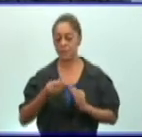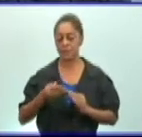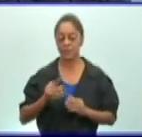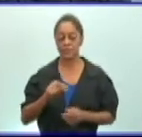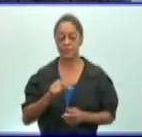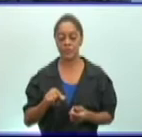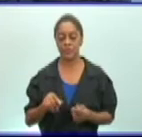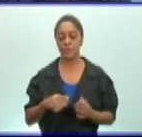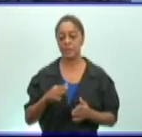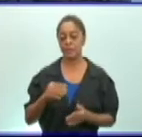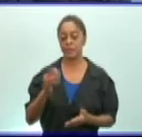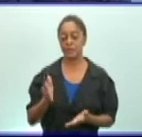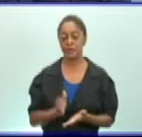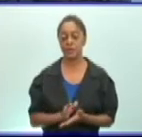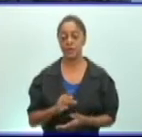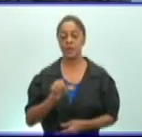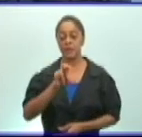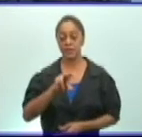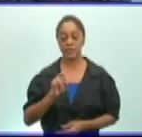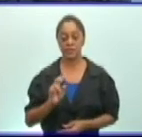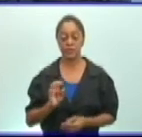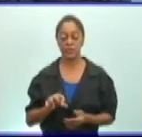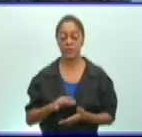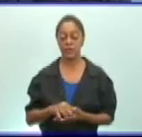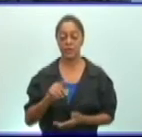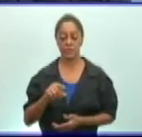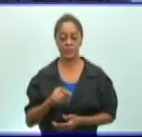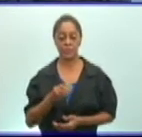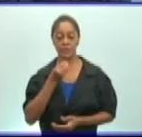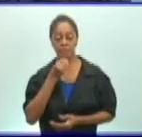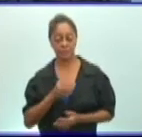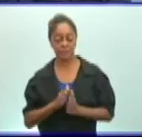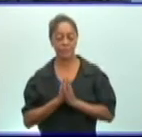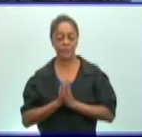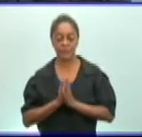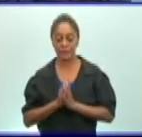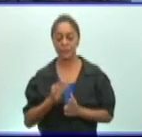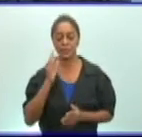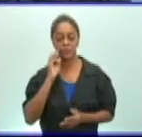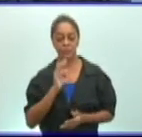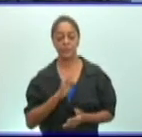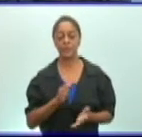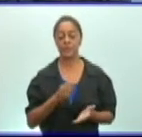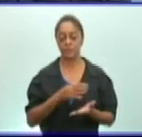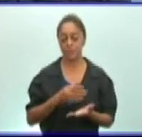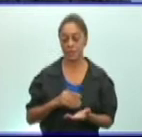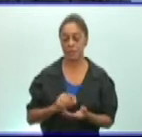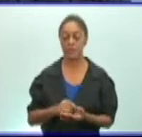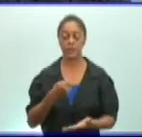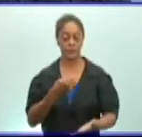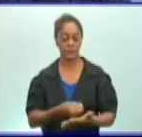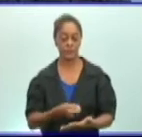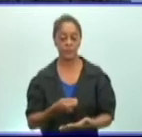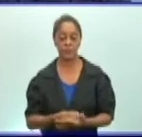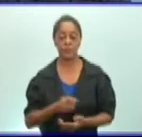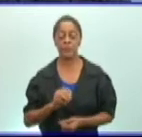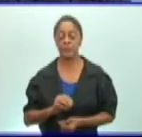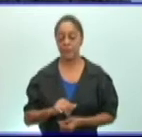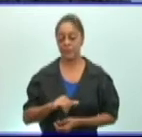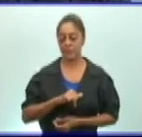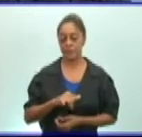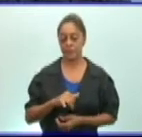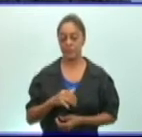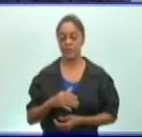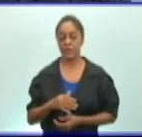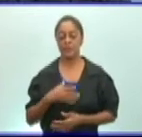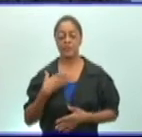proceso. Fue publicado por Gente Nueva, así que si por favor usted puede encontrarlo en una biblioteca o en una librería, cómprelo para que también pueda